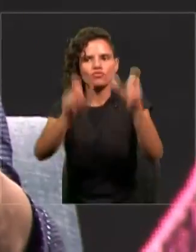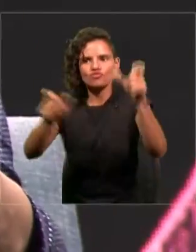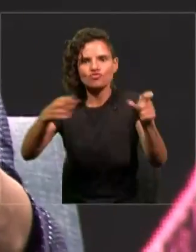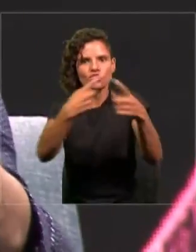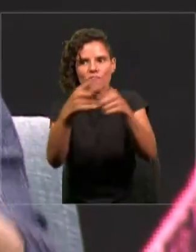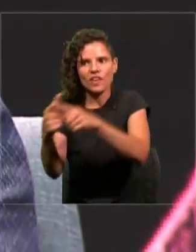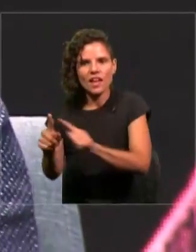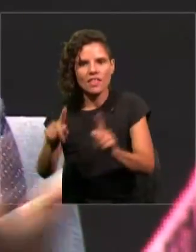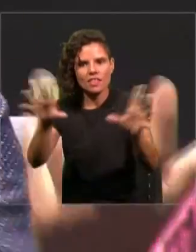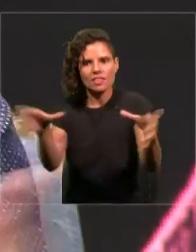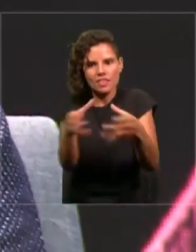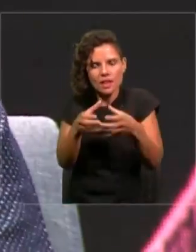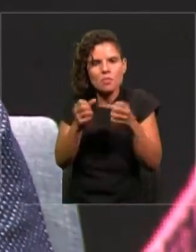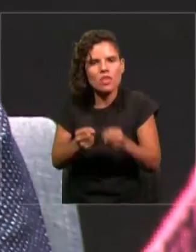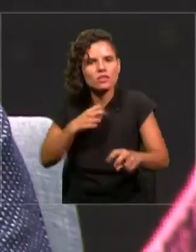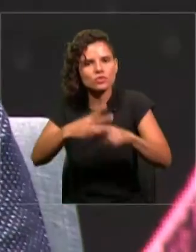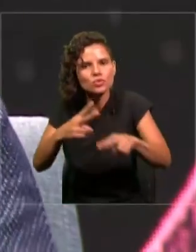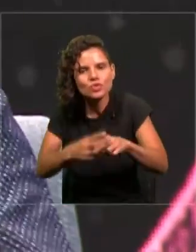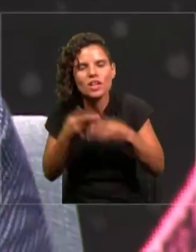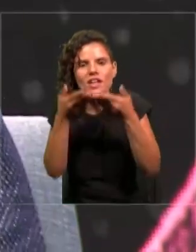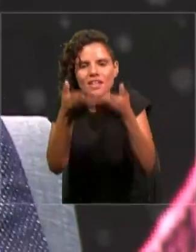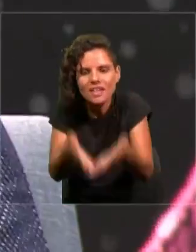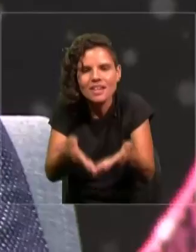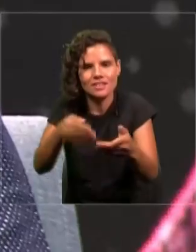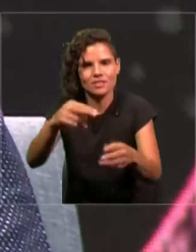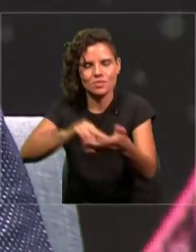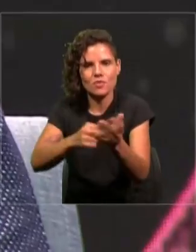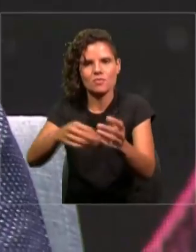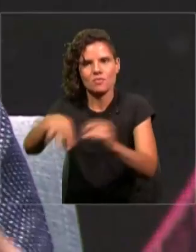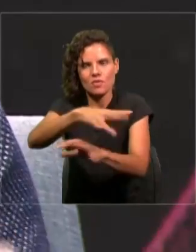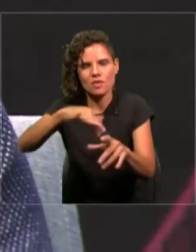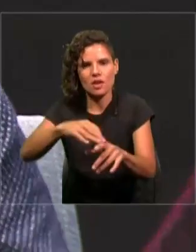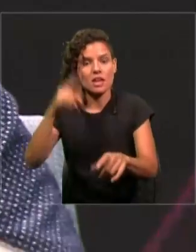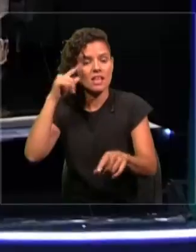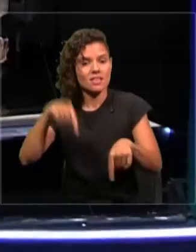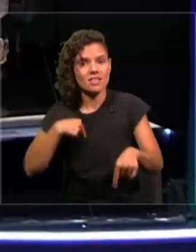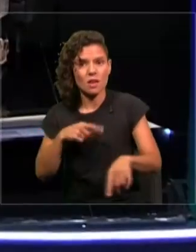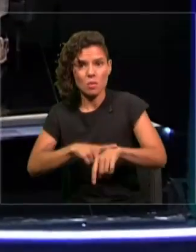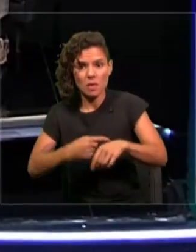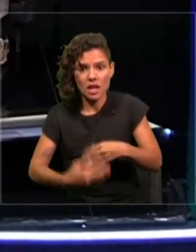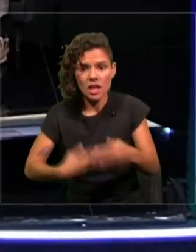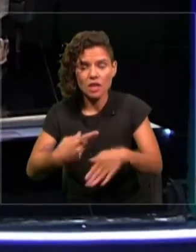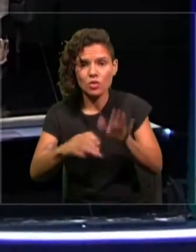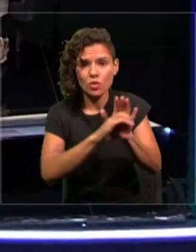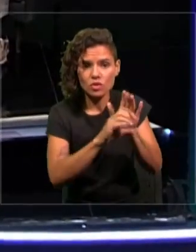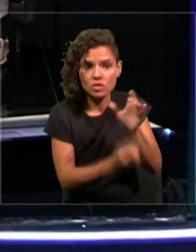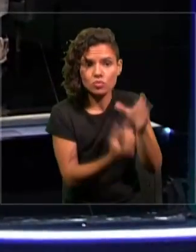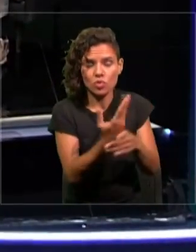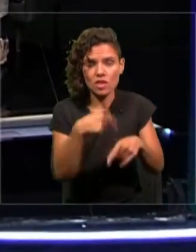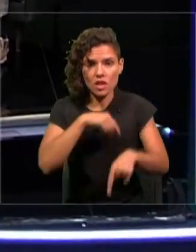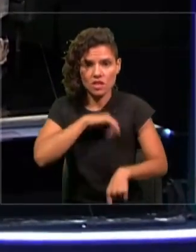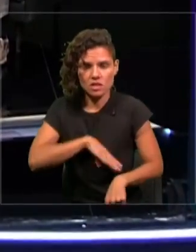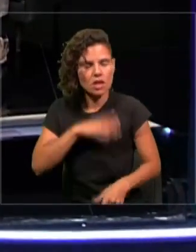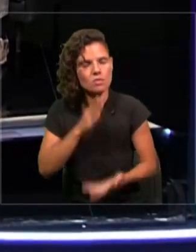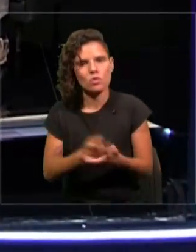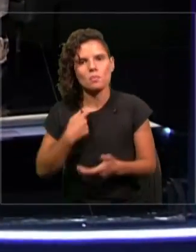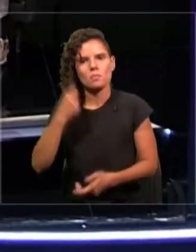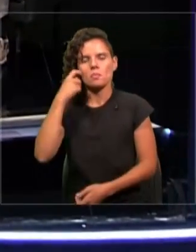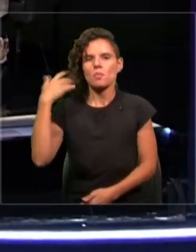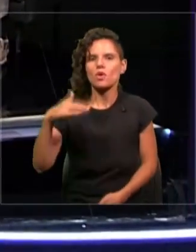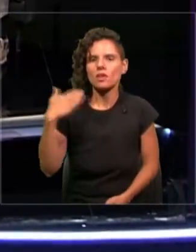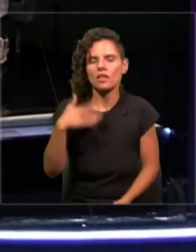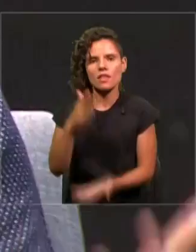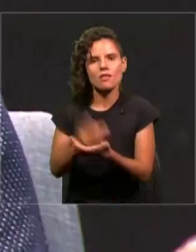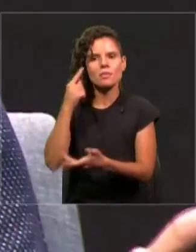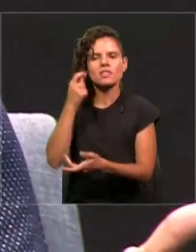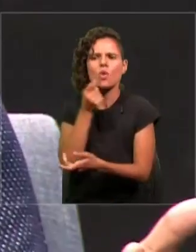estas conflictividades. Hoy día yo creo que el momento constituyente, con lo que voy cerrando aquí en Chile, a mí me parece notable. Y creo que lo que hay que interpelar es la capacidad